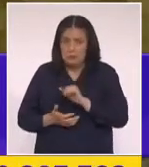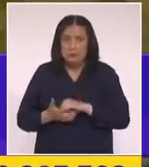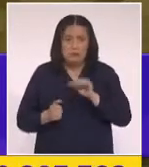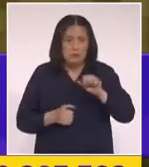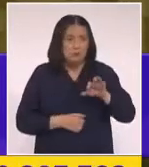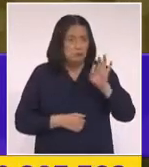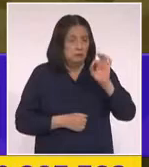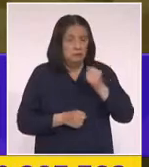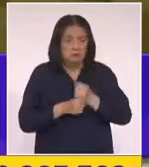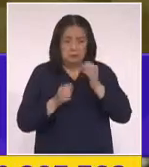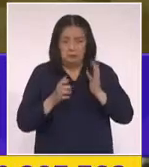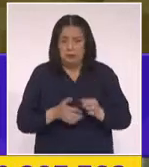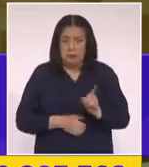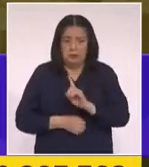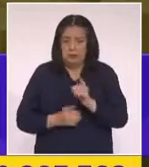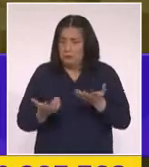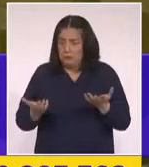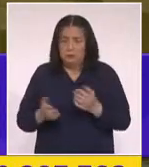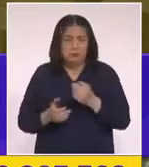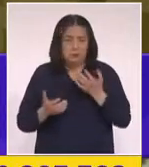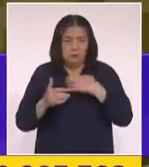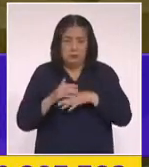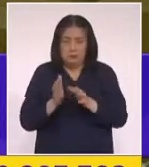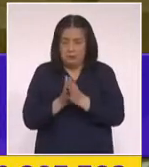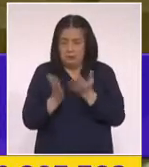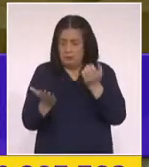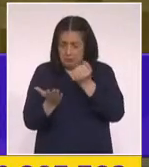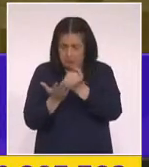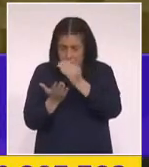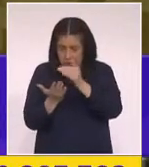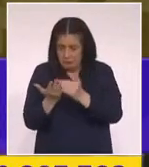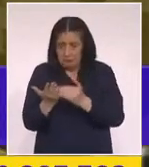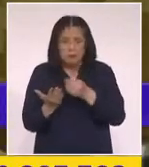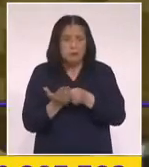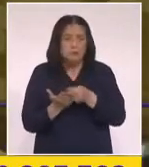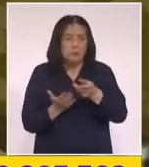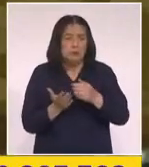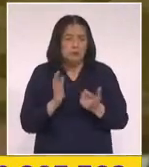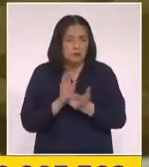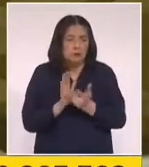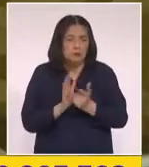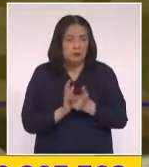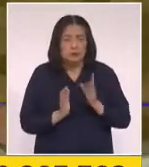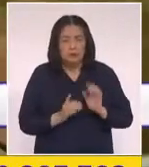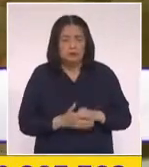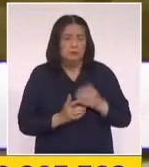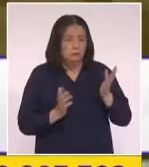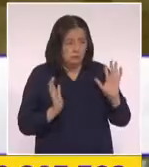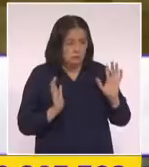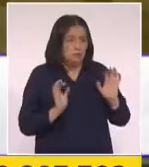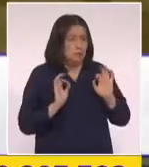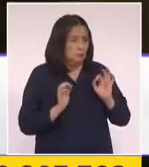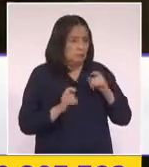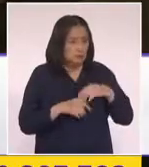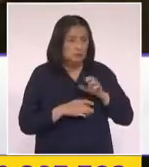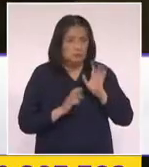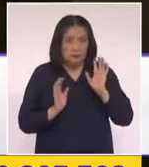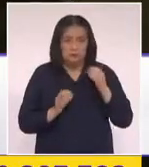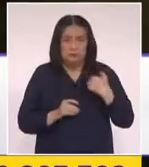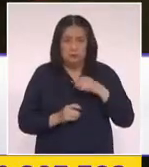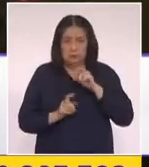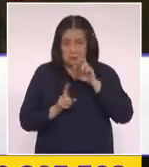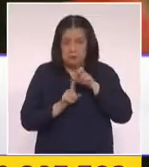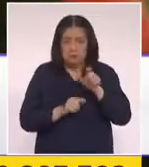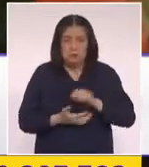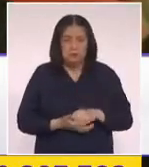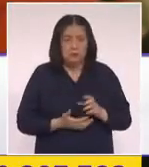ha encontrado trabajadores fuera de planilla, ¿no? Que es justamente el riesgo de inteligencia inspectiva que habíamos advertido. El operativo,